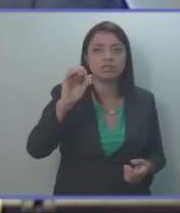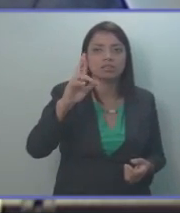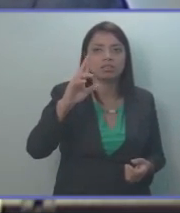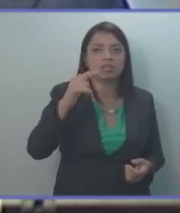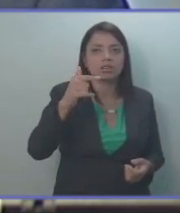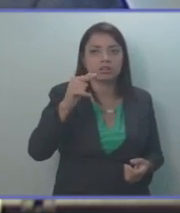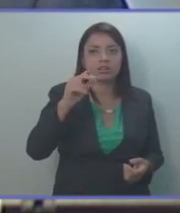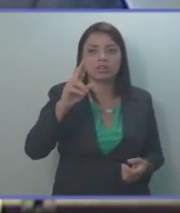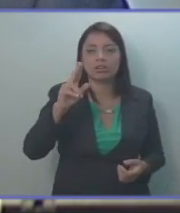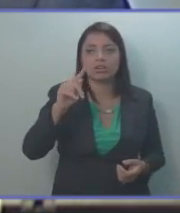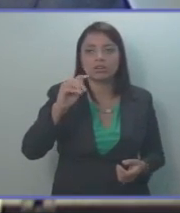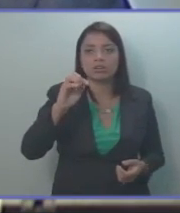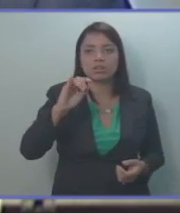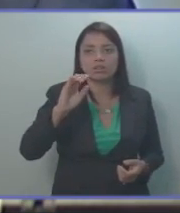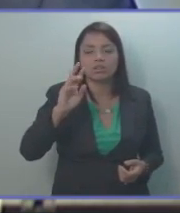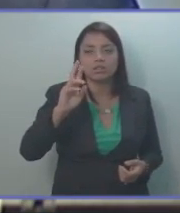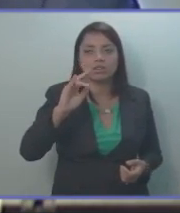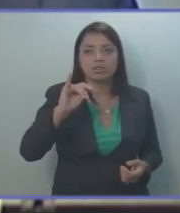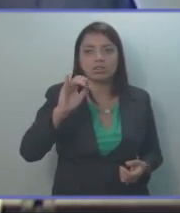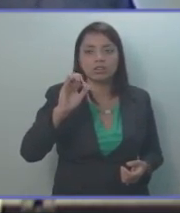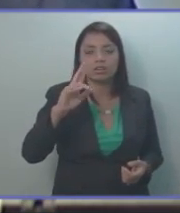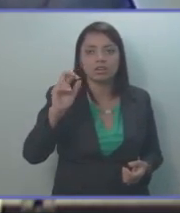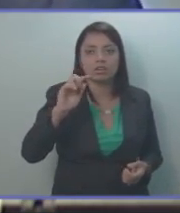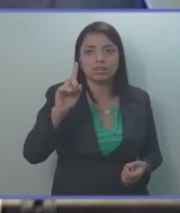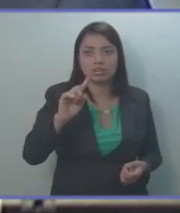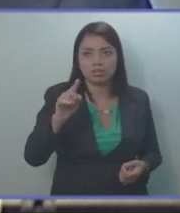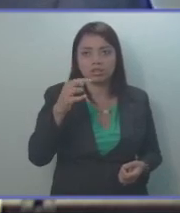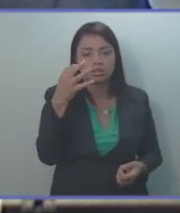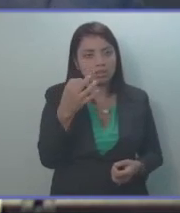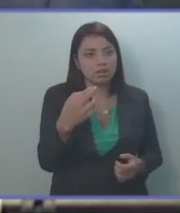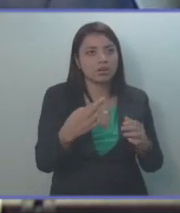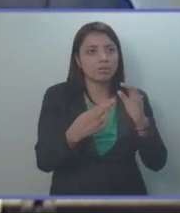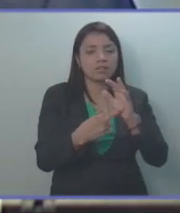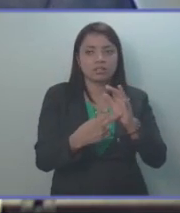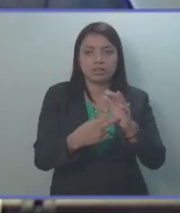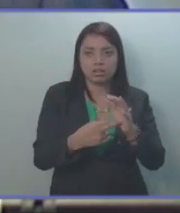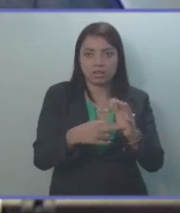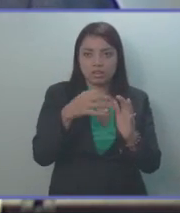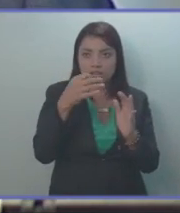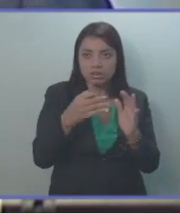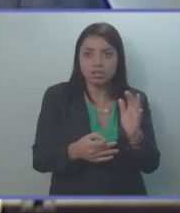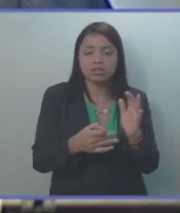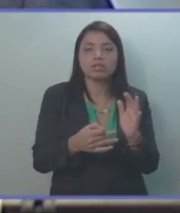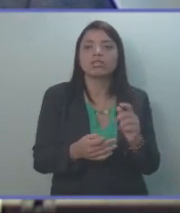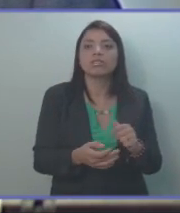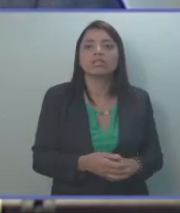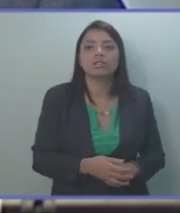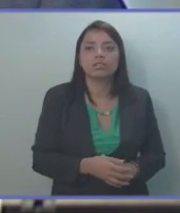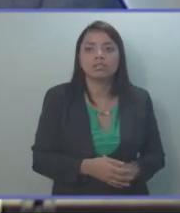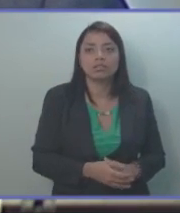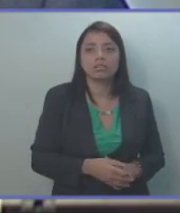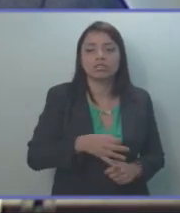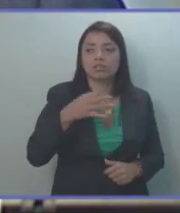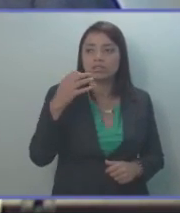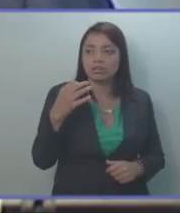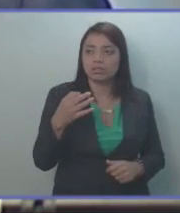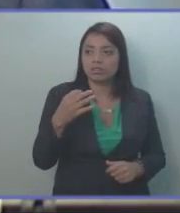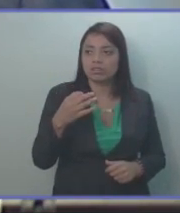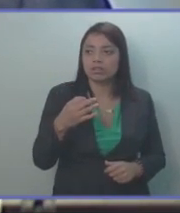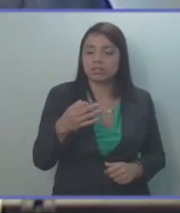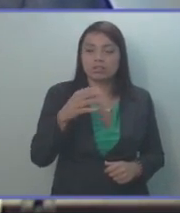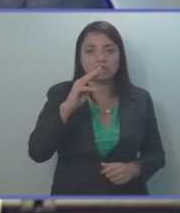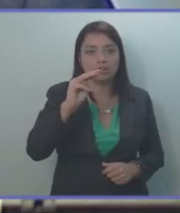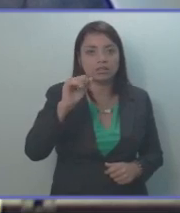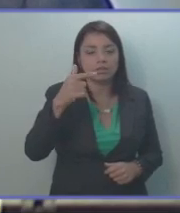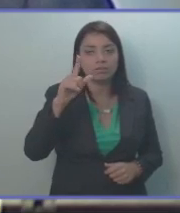solo, es un representante digno, es un campeón. Tiene que estar en Málaga el 30 de